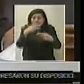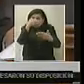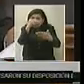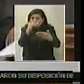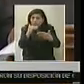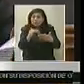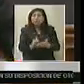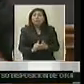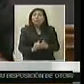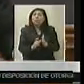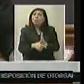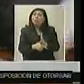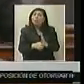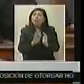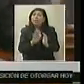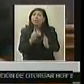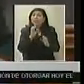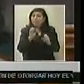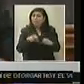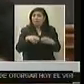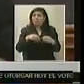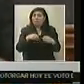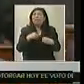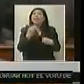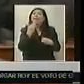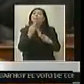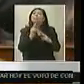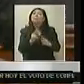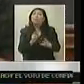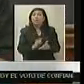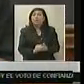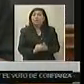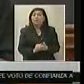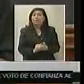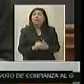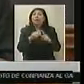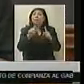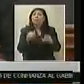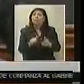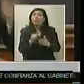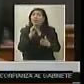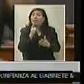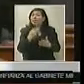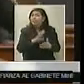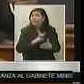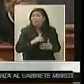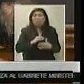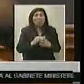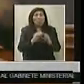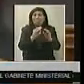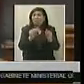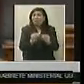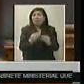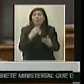presidente, luego de eso es aprobada. ¿Quién verifica, señor, el padrón? Ese estado panzón